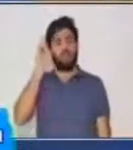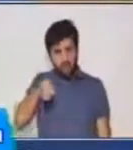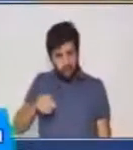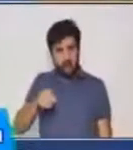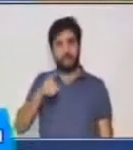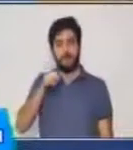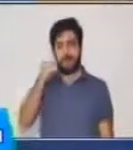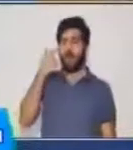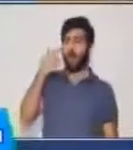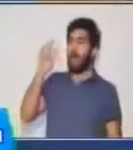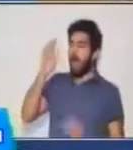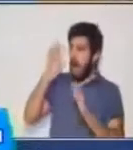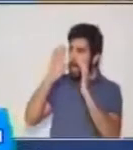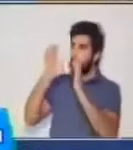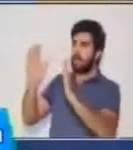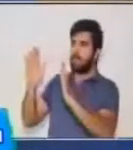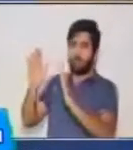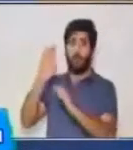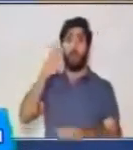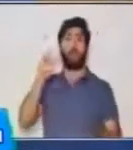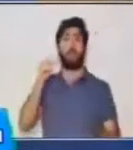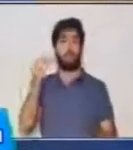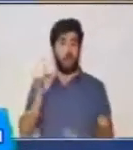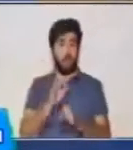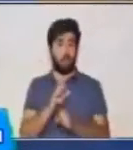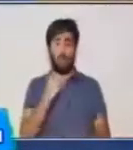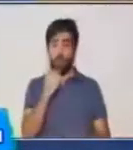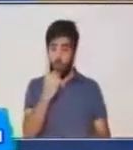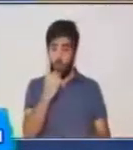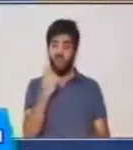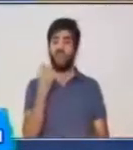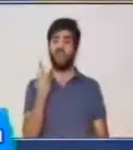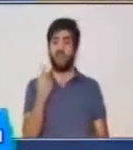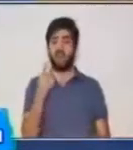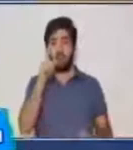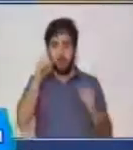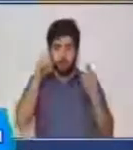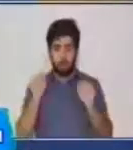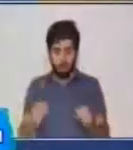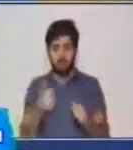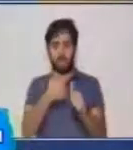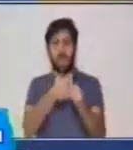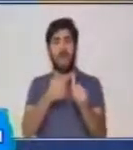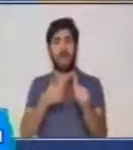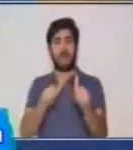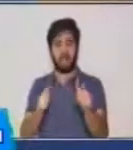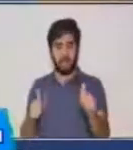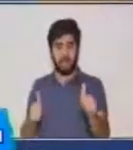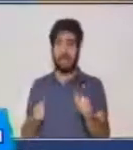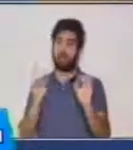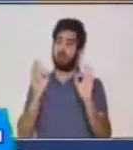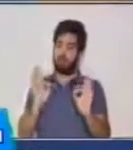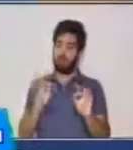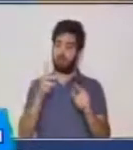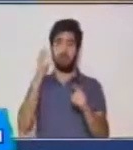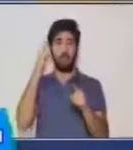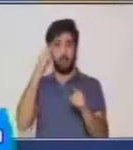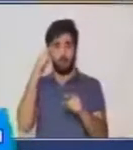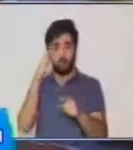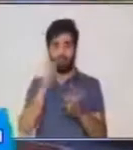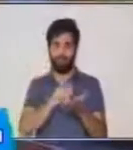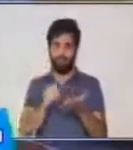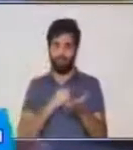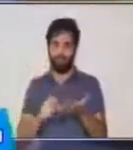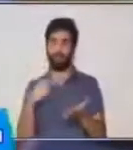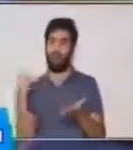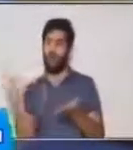quitado para ver si tú estabas prestando atención. Si dibujaste un marcador y no recordabas el color, excelente. Si lo